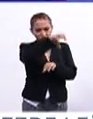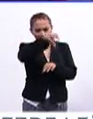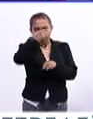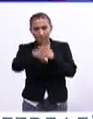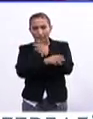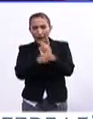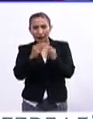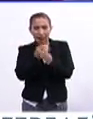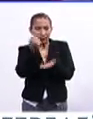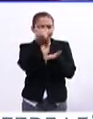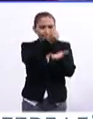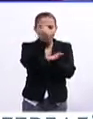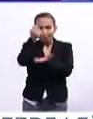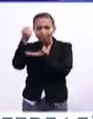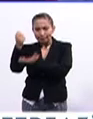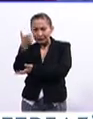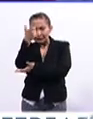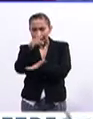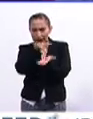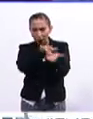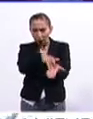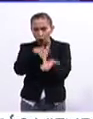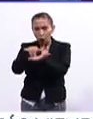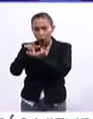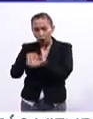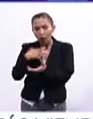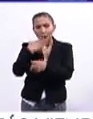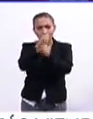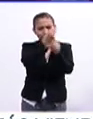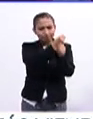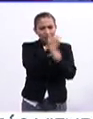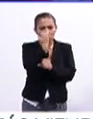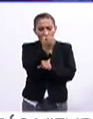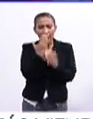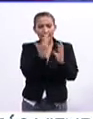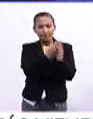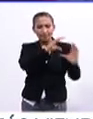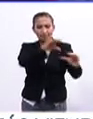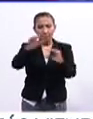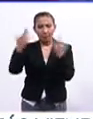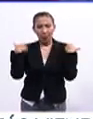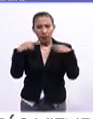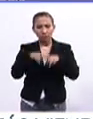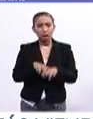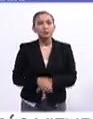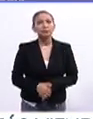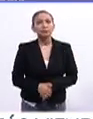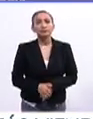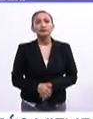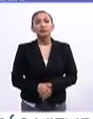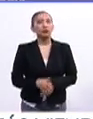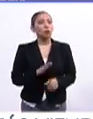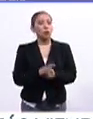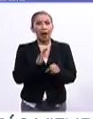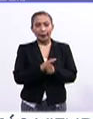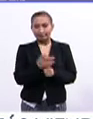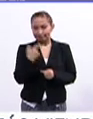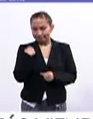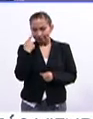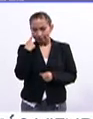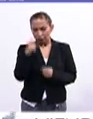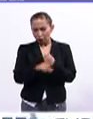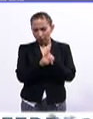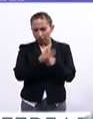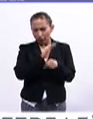de los recursos educativos, tanto económicos, de infraestructura y de capacitación magisterial. Tienen que ver con